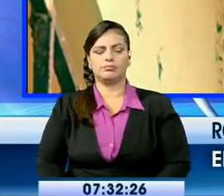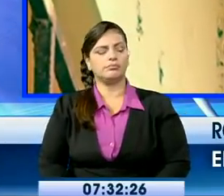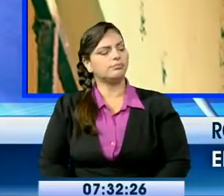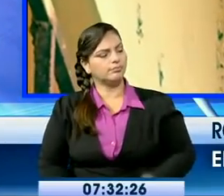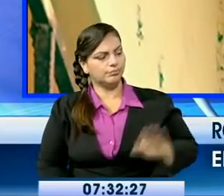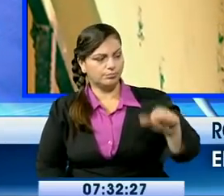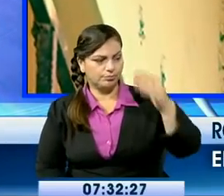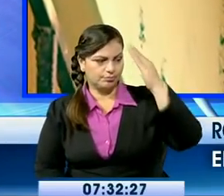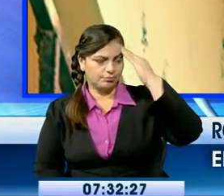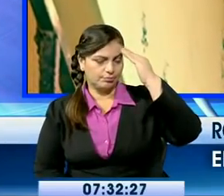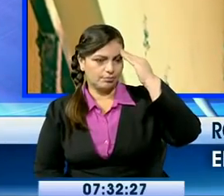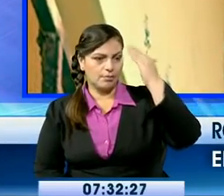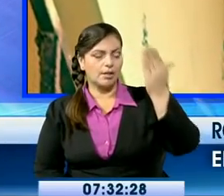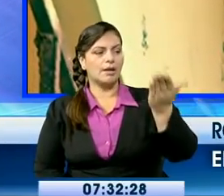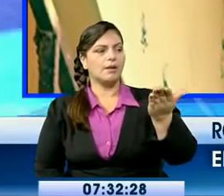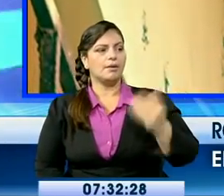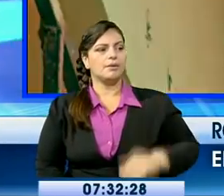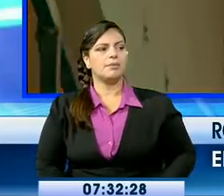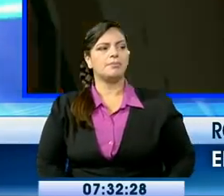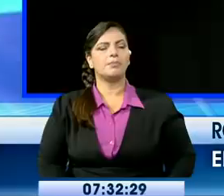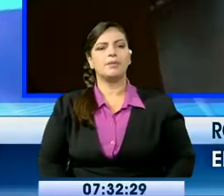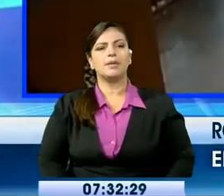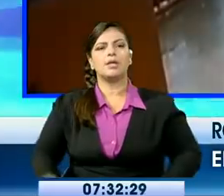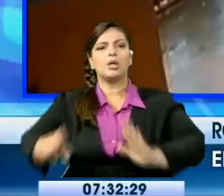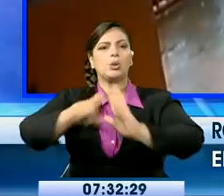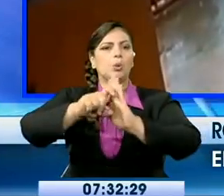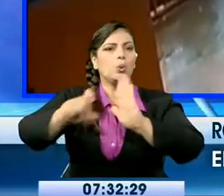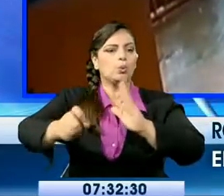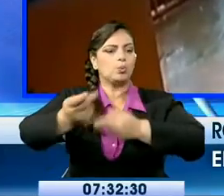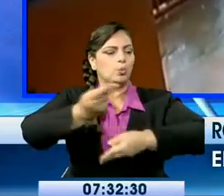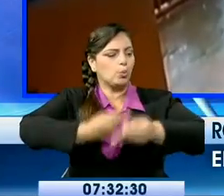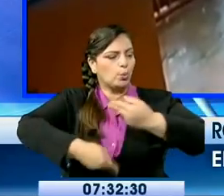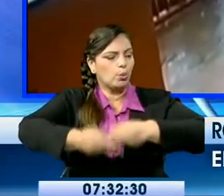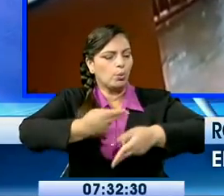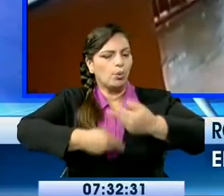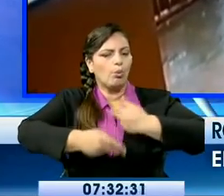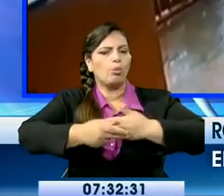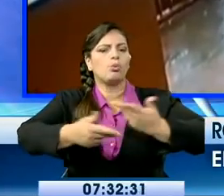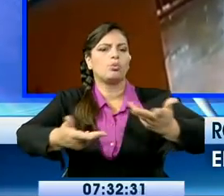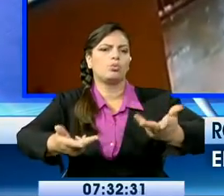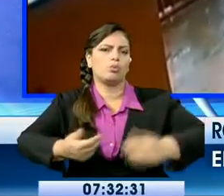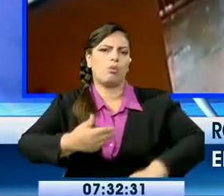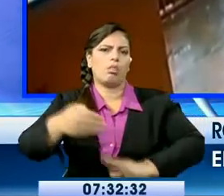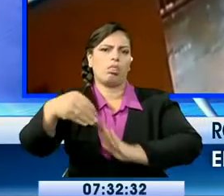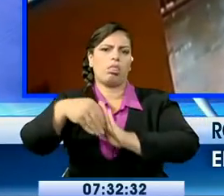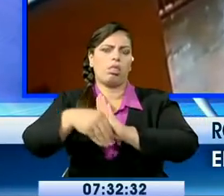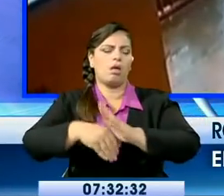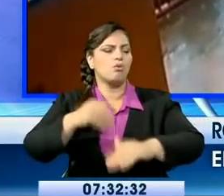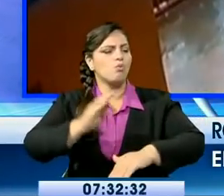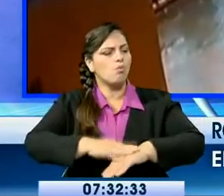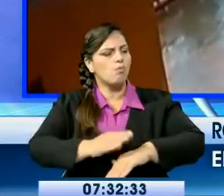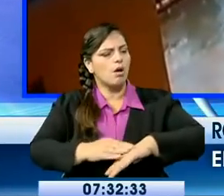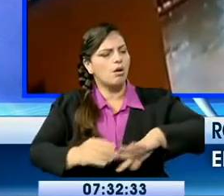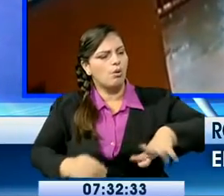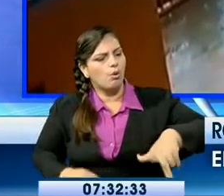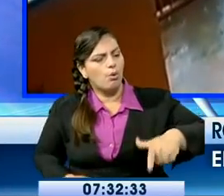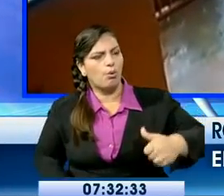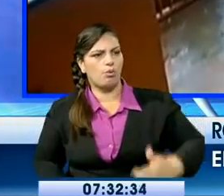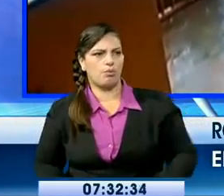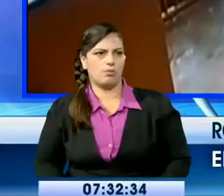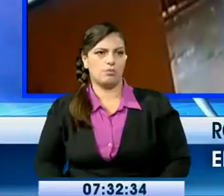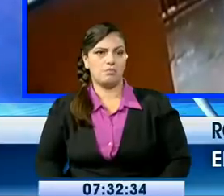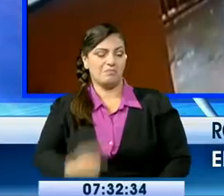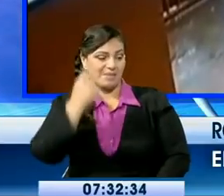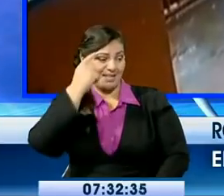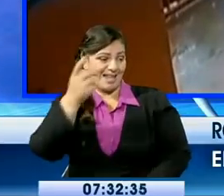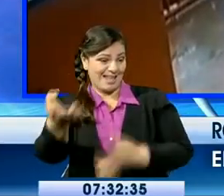Que afectan este tipo de acciones a los negocios de las personas. Mira, esta señora, la dueña de la tienda, ya después la gente va a tener